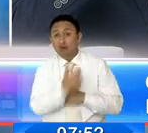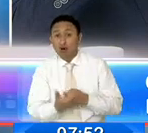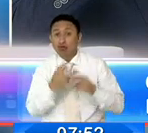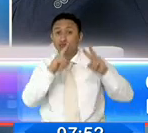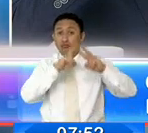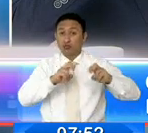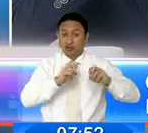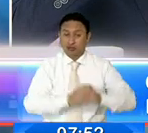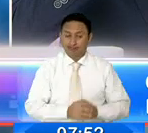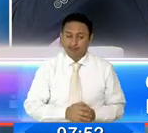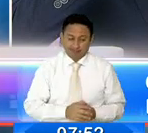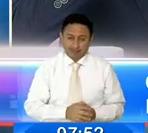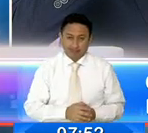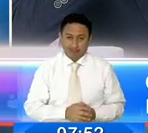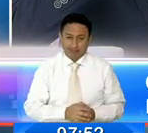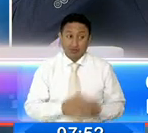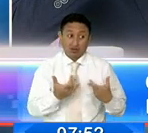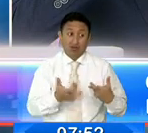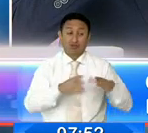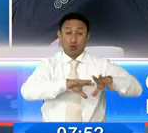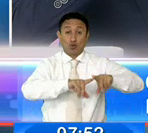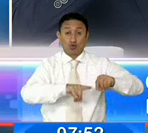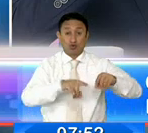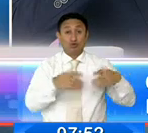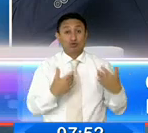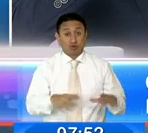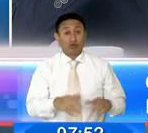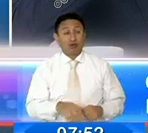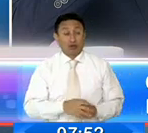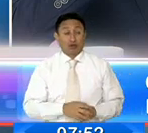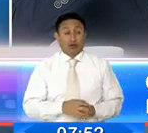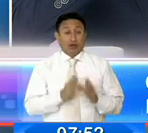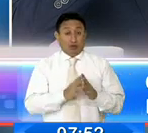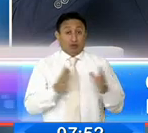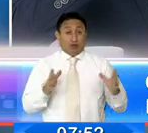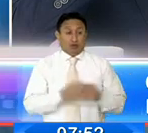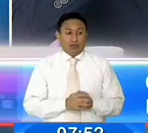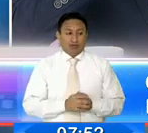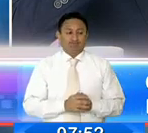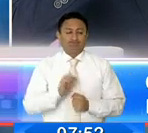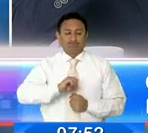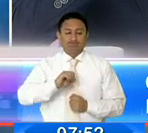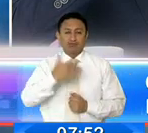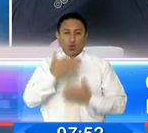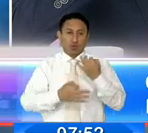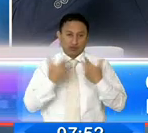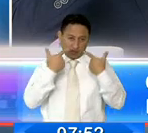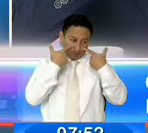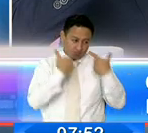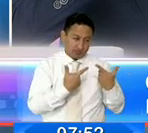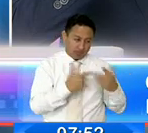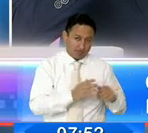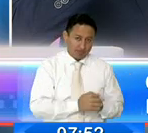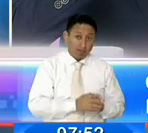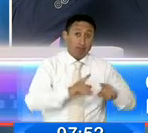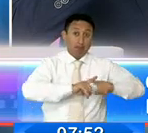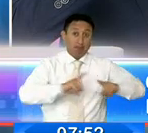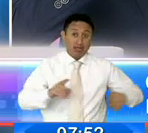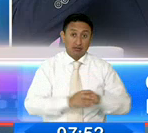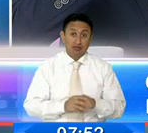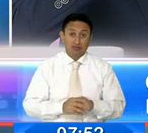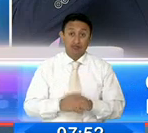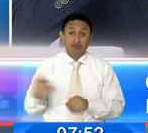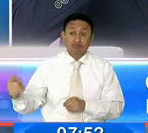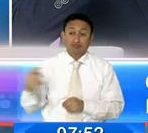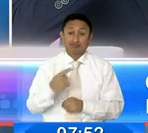etcétera, etcétera. Una corrupción bastante significativa, la justicia está encima, pero no podemos nosotros